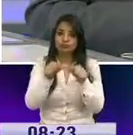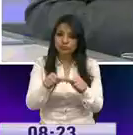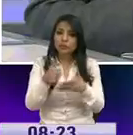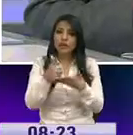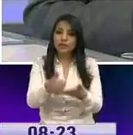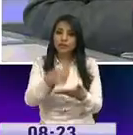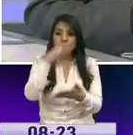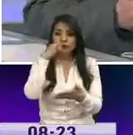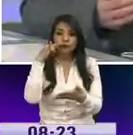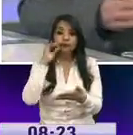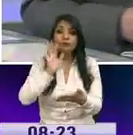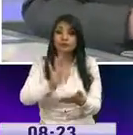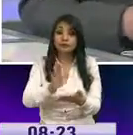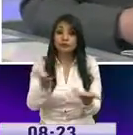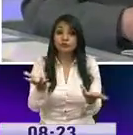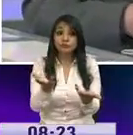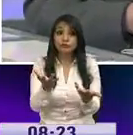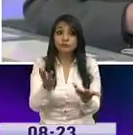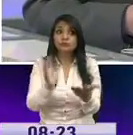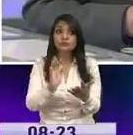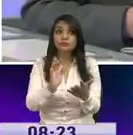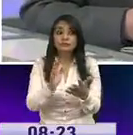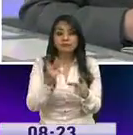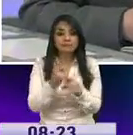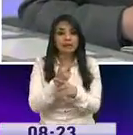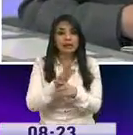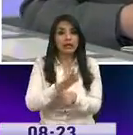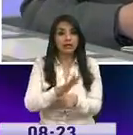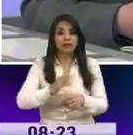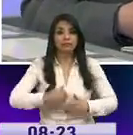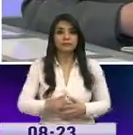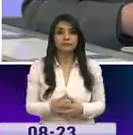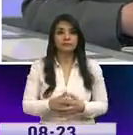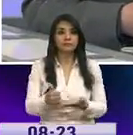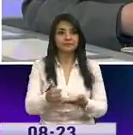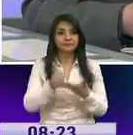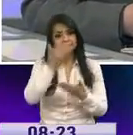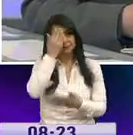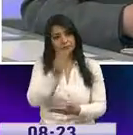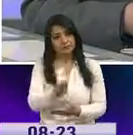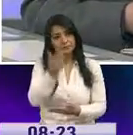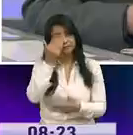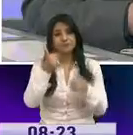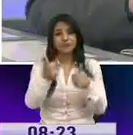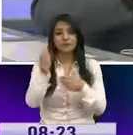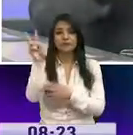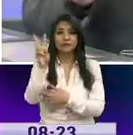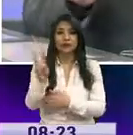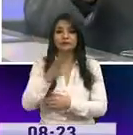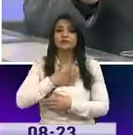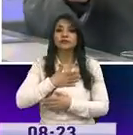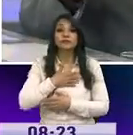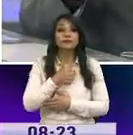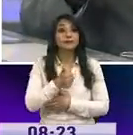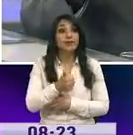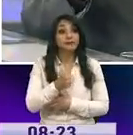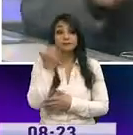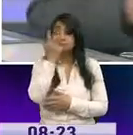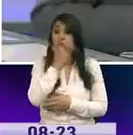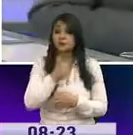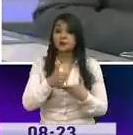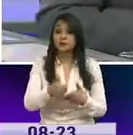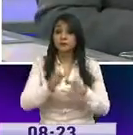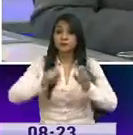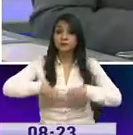a los pequeños que se encuentran allá en situación de riesgo. Así que, Sofía, buenos días a ti, buen viernes. ¿Cómo está esto? Me parece lindo poder ayudar.